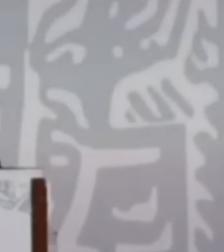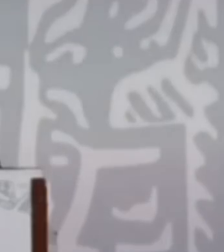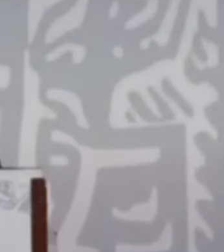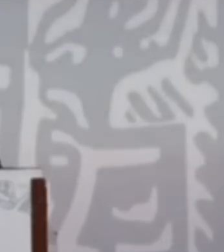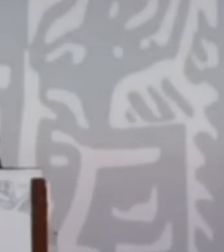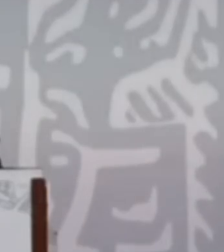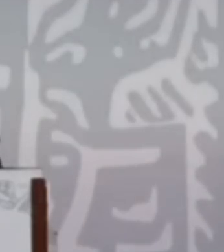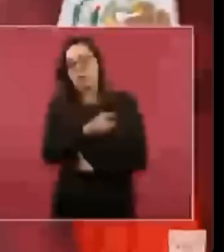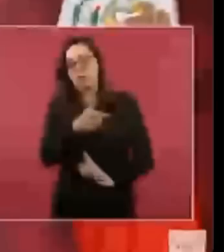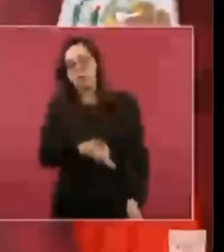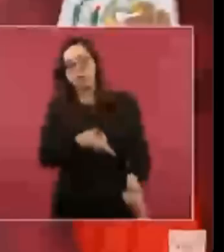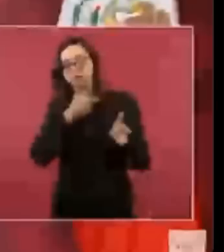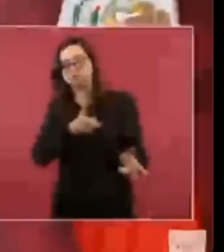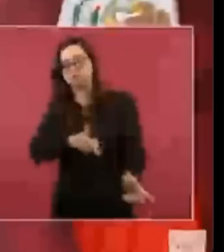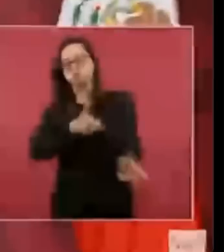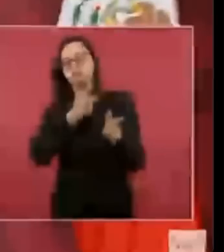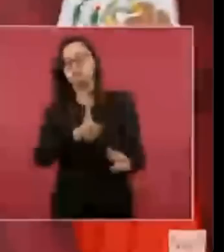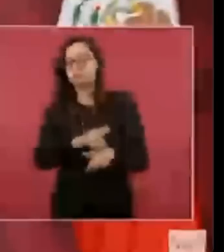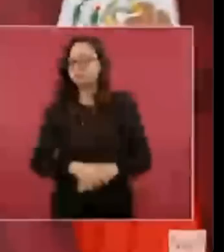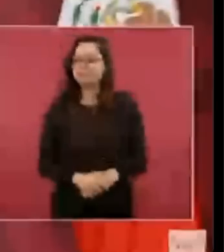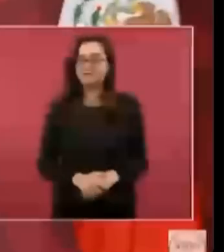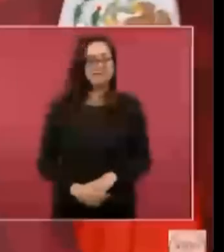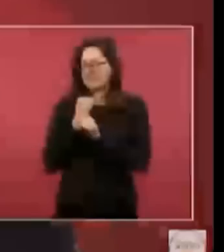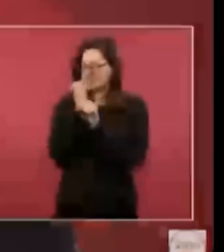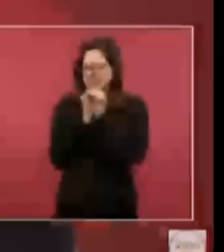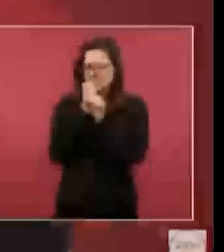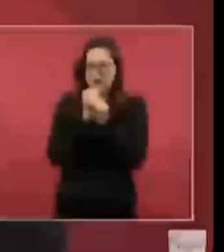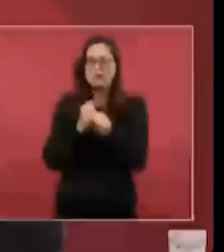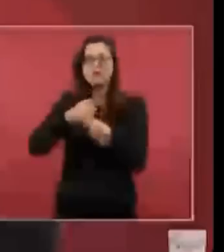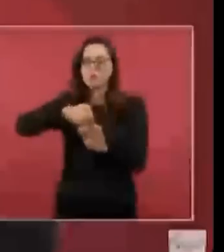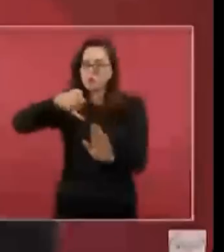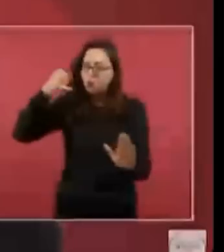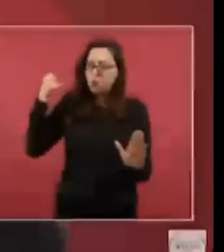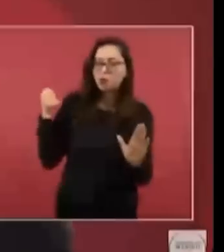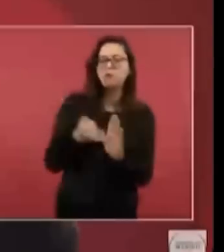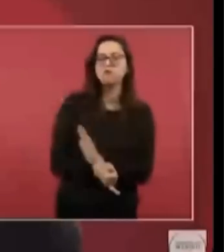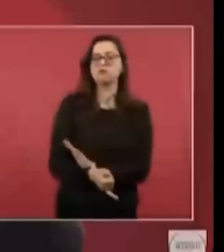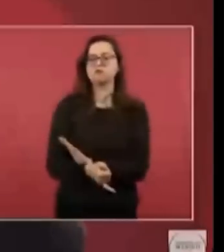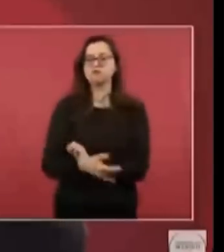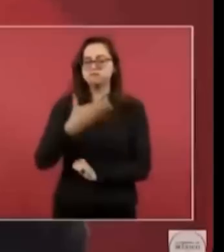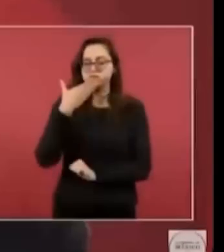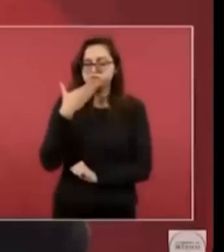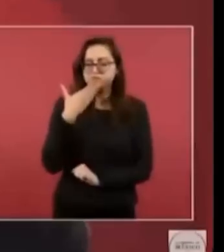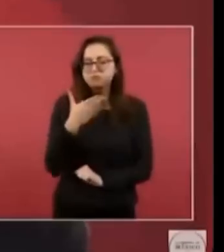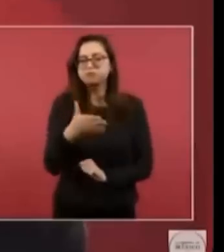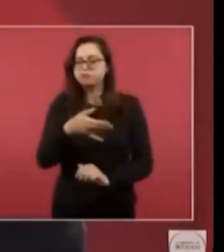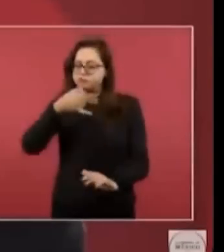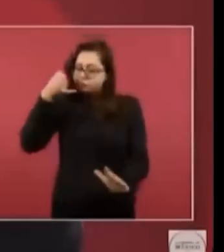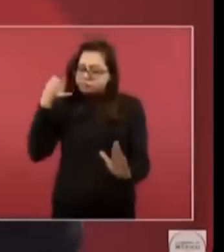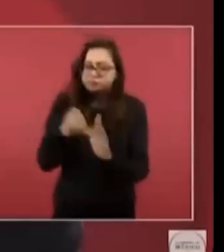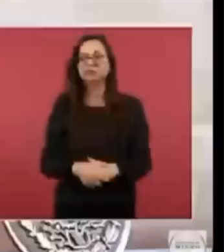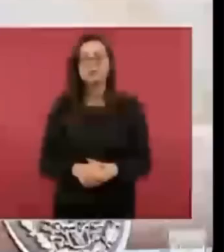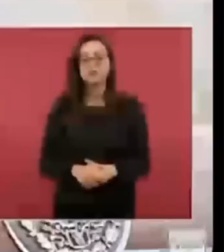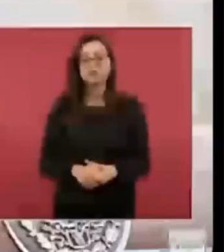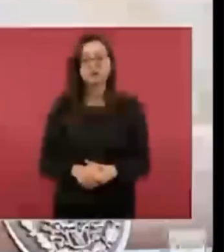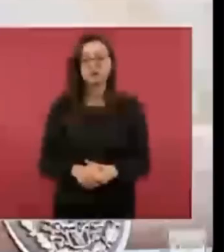no lo está haciendo. Ahora vamos a escuchar al presidente porque nos dice que este atentado se tiene